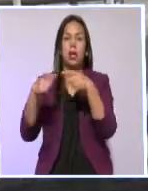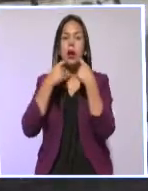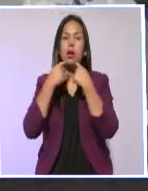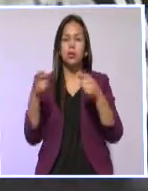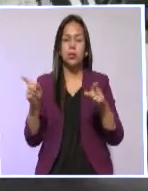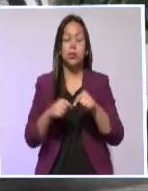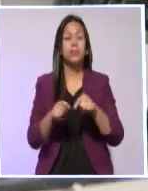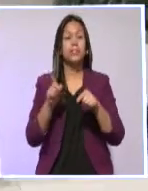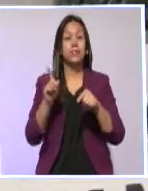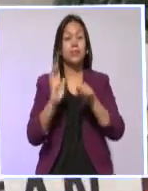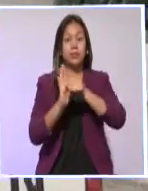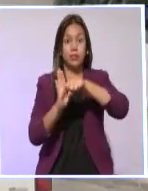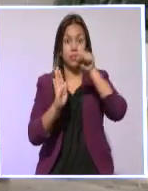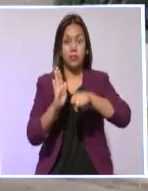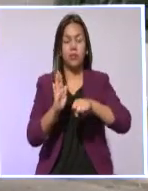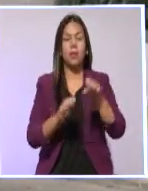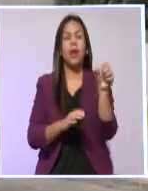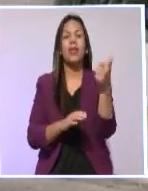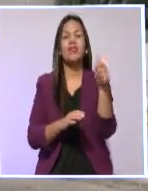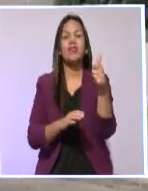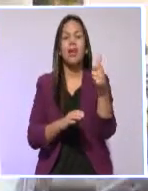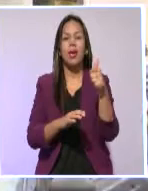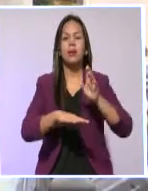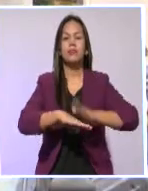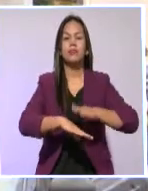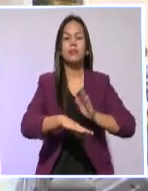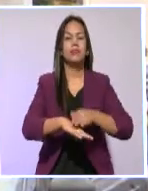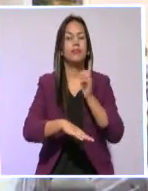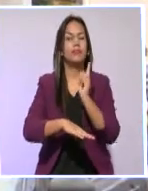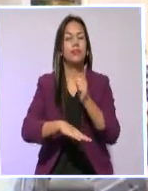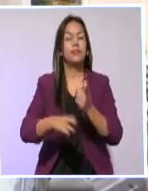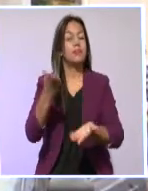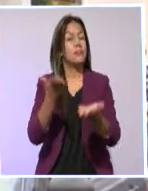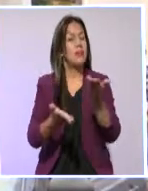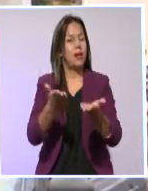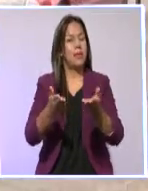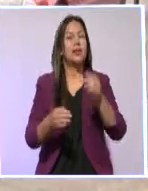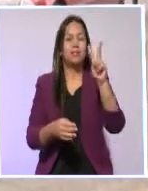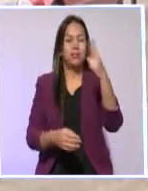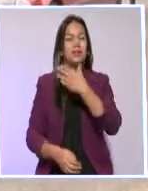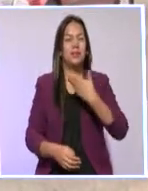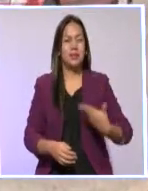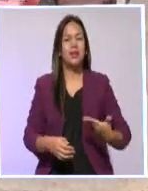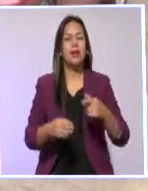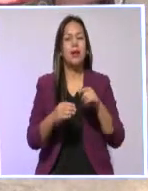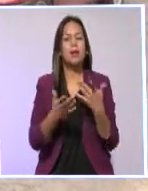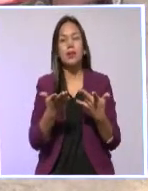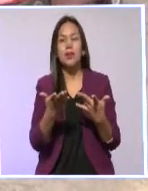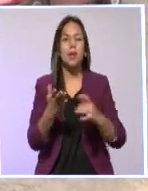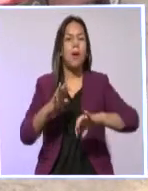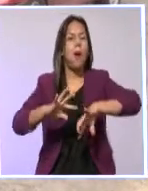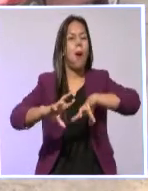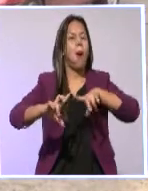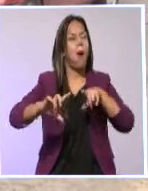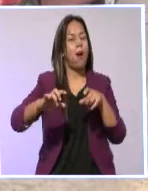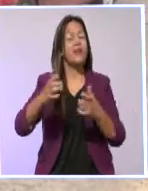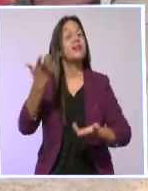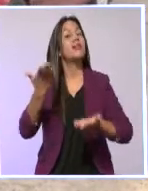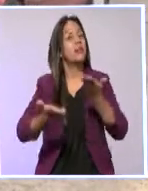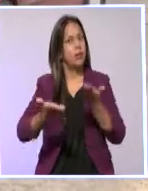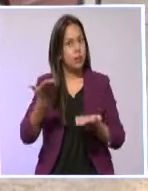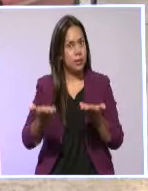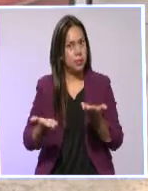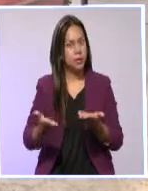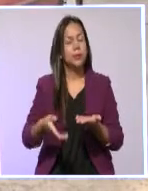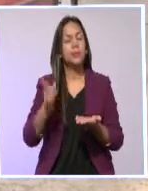Diana Salazar encontró 10 indicios en contra del segundo mandatario. La asambleísta Verónica Arias adelantó que revisarán la documentación